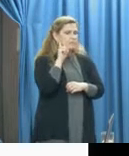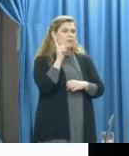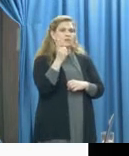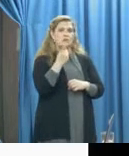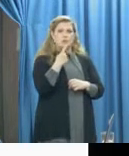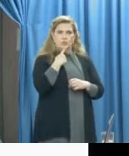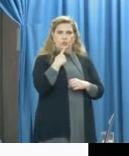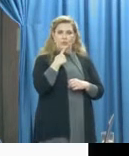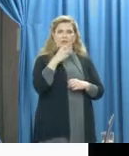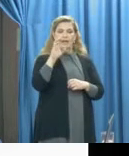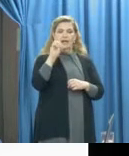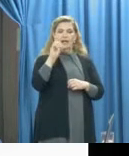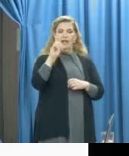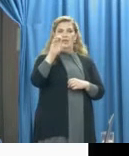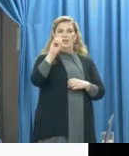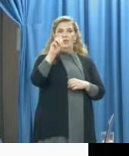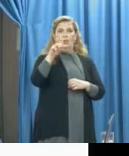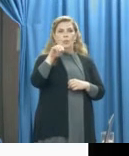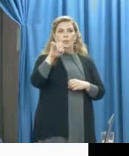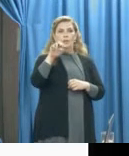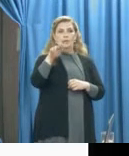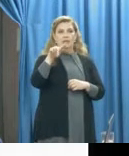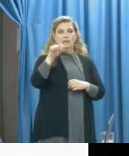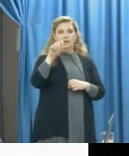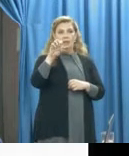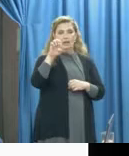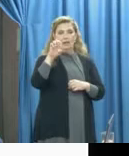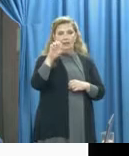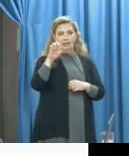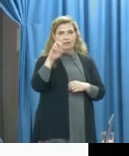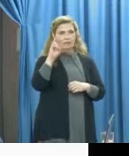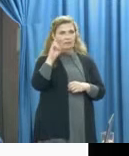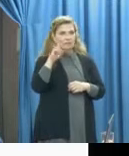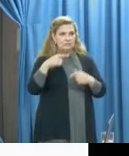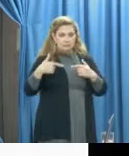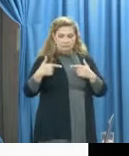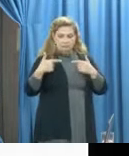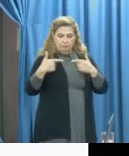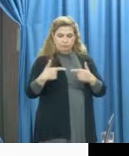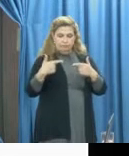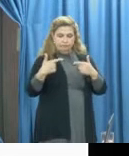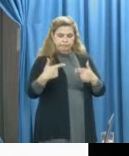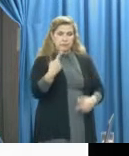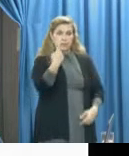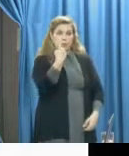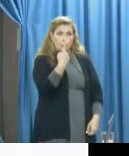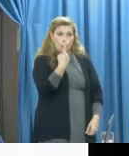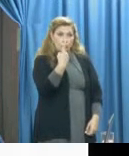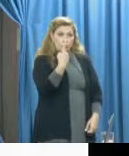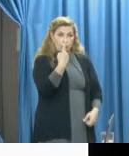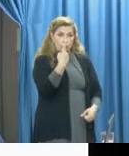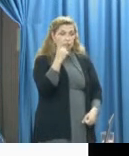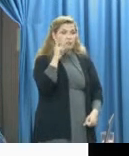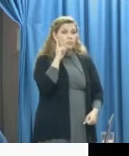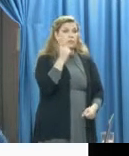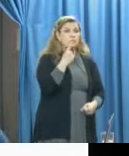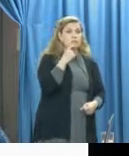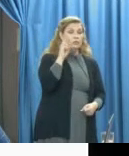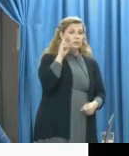sordera dominante, siempre vamos a ver en todas las generaciones un afectado. Vean este